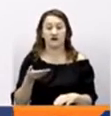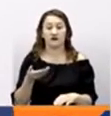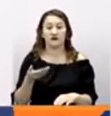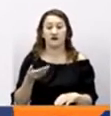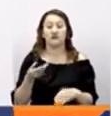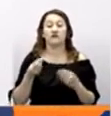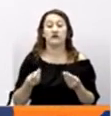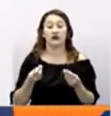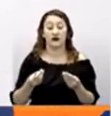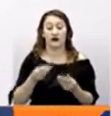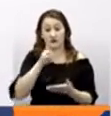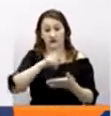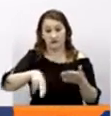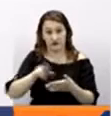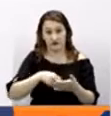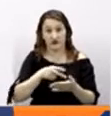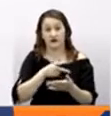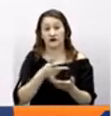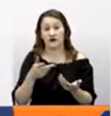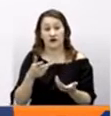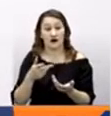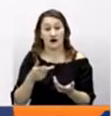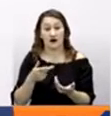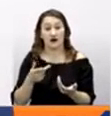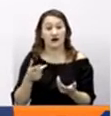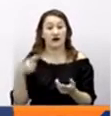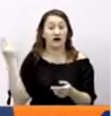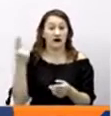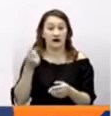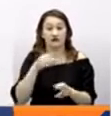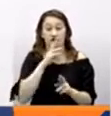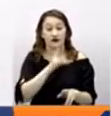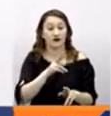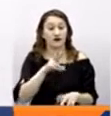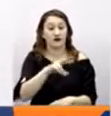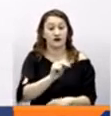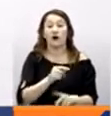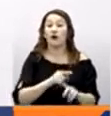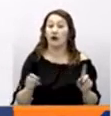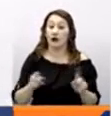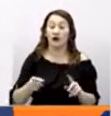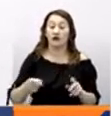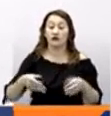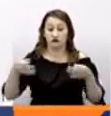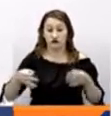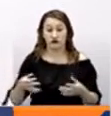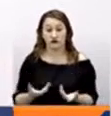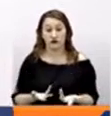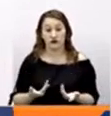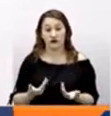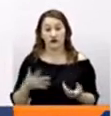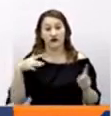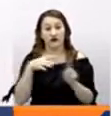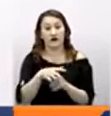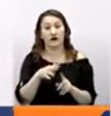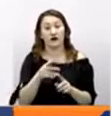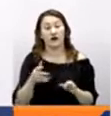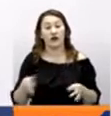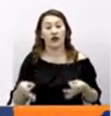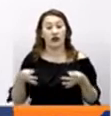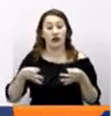para nulidades, impedimentos, que por lo general han sido resueltas negativamente, pero que sí han tenido un efecto de